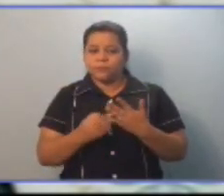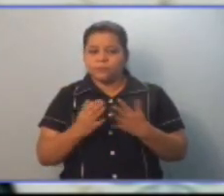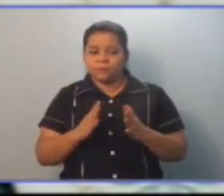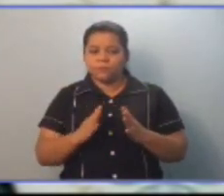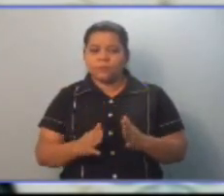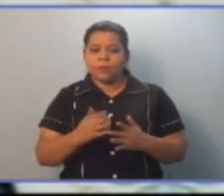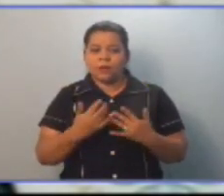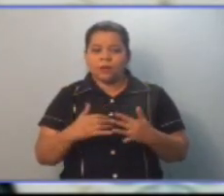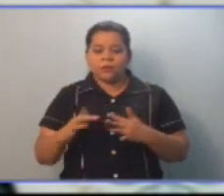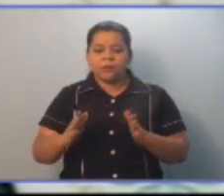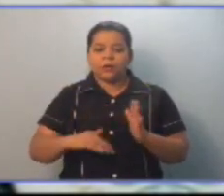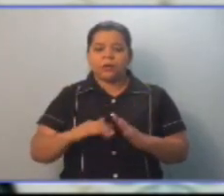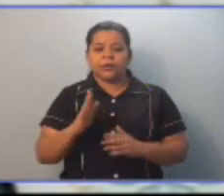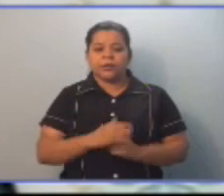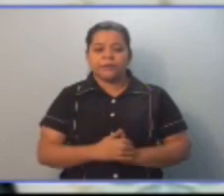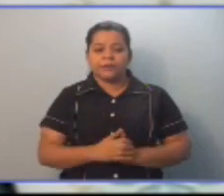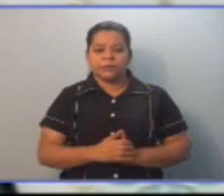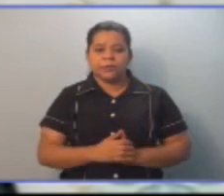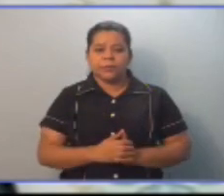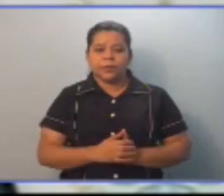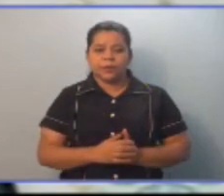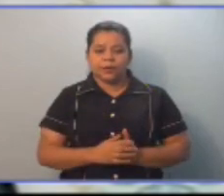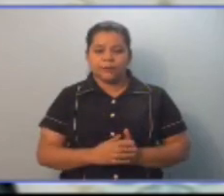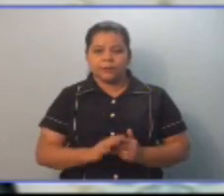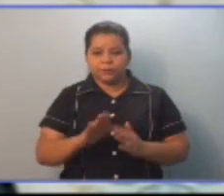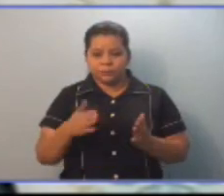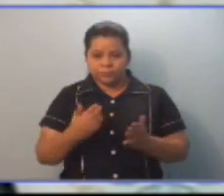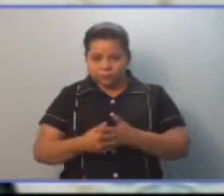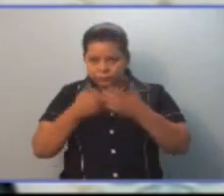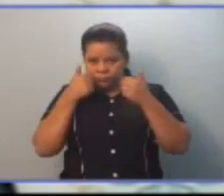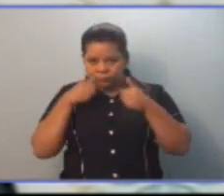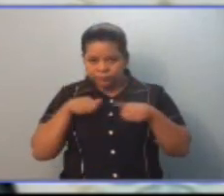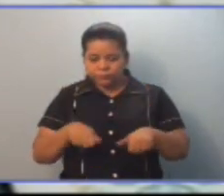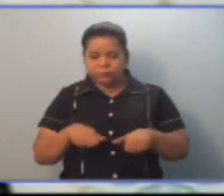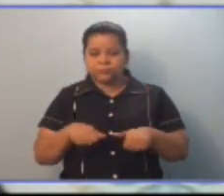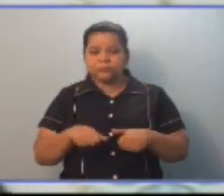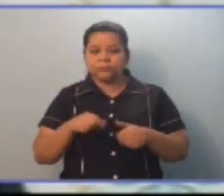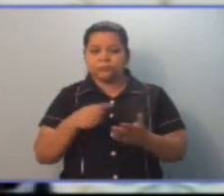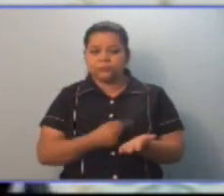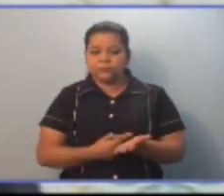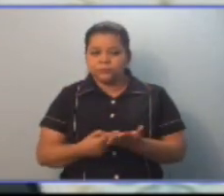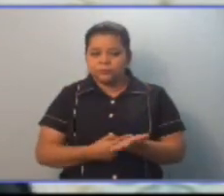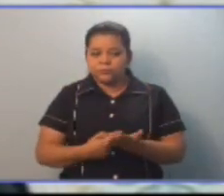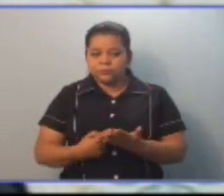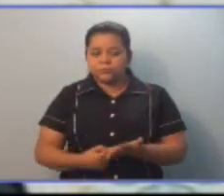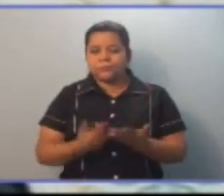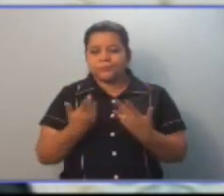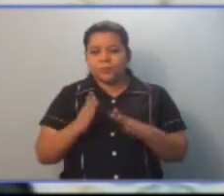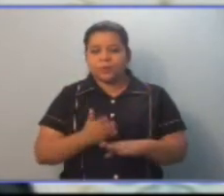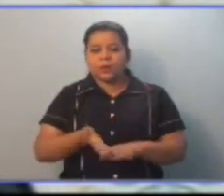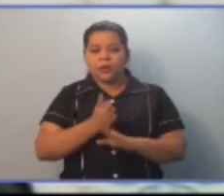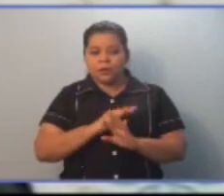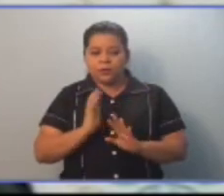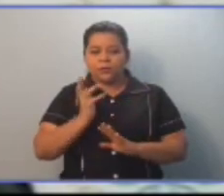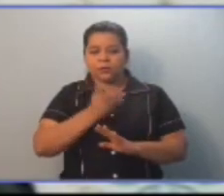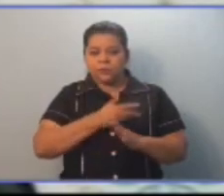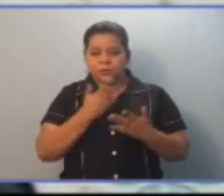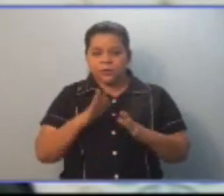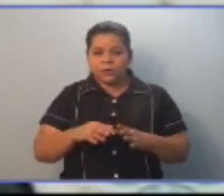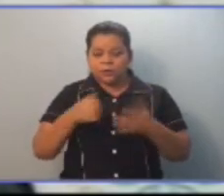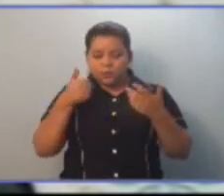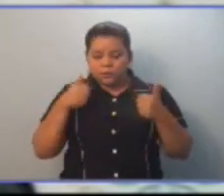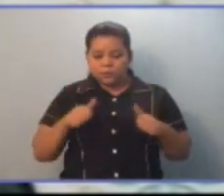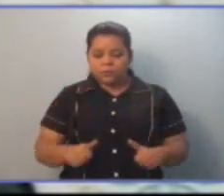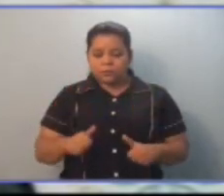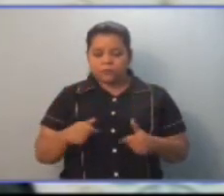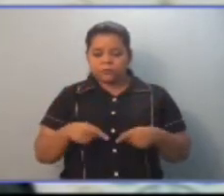gubernamental que se pone a tono con las demandas que se derivan de estas convenciones de las Naciones Unidas